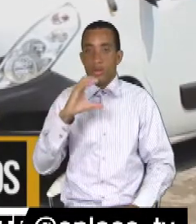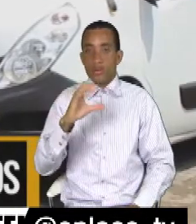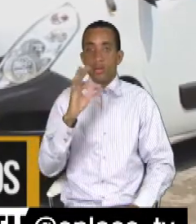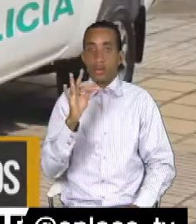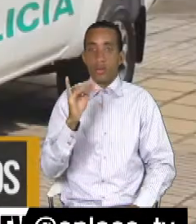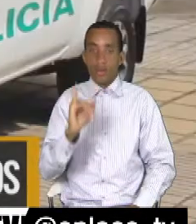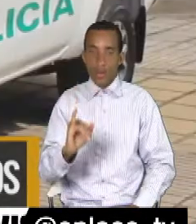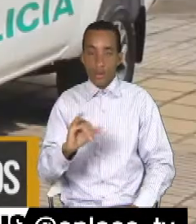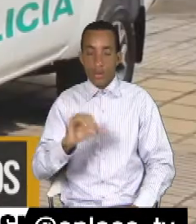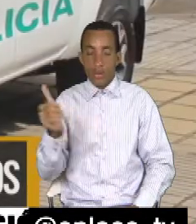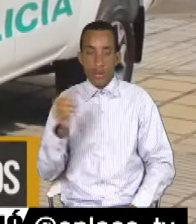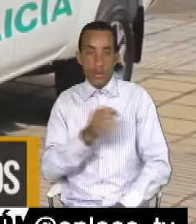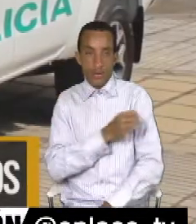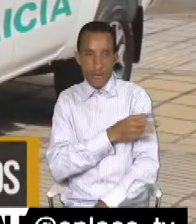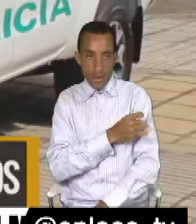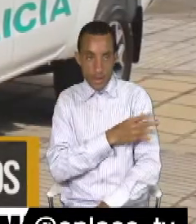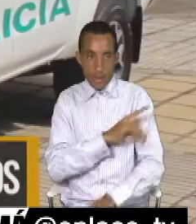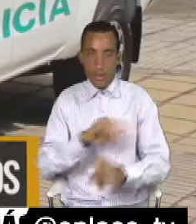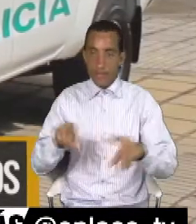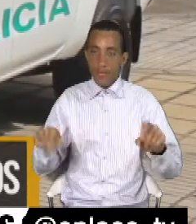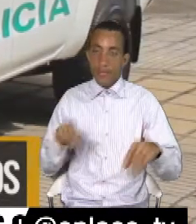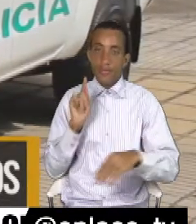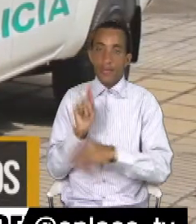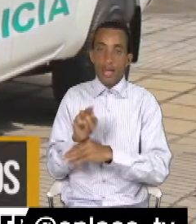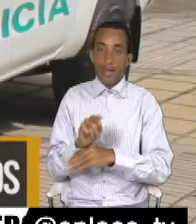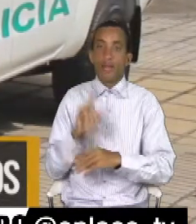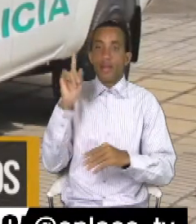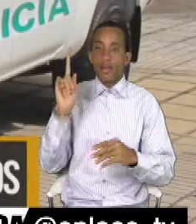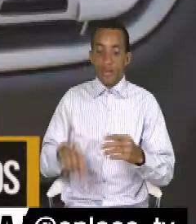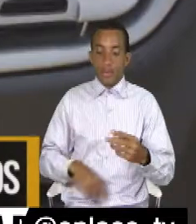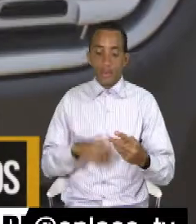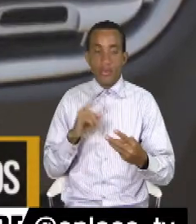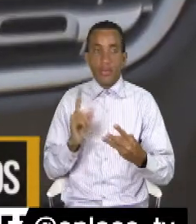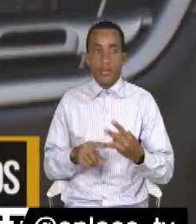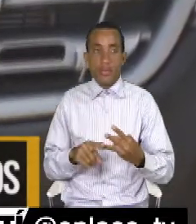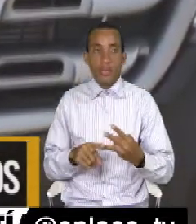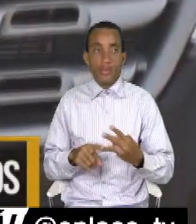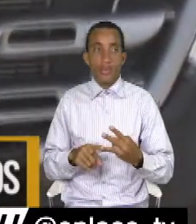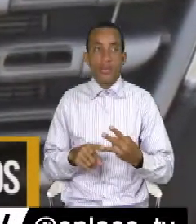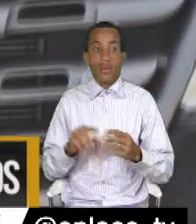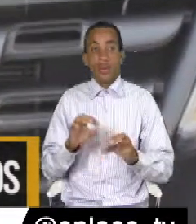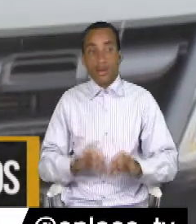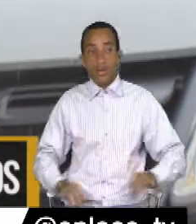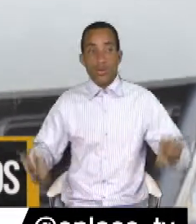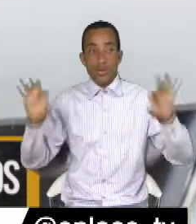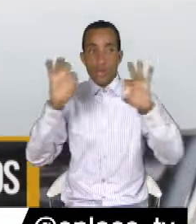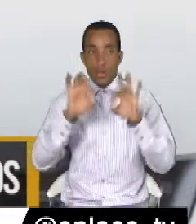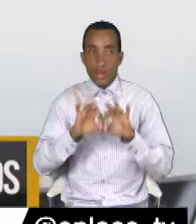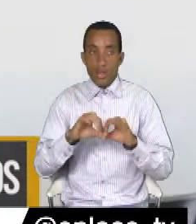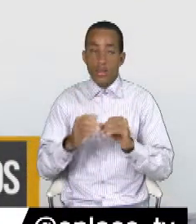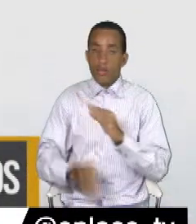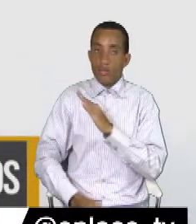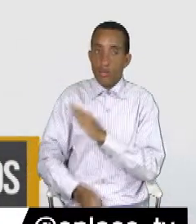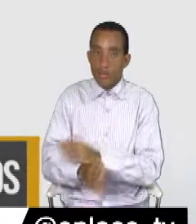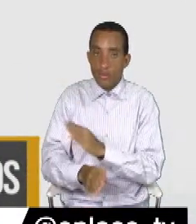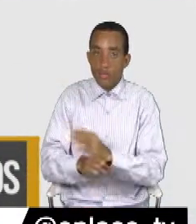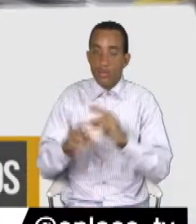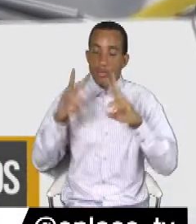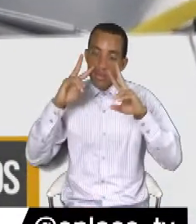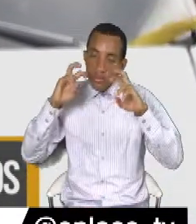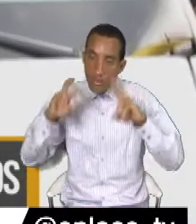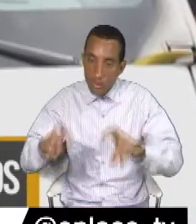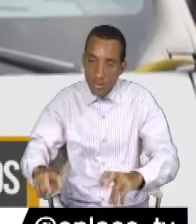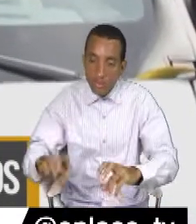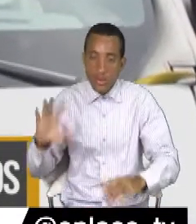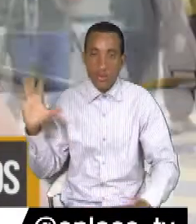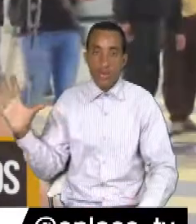el 2014 tenemos Fiscalía Magdalena Medio y por supuesto es muy importante para poder avanzar en las investigaciones de todas